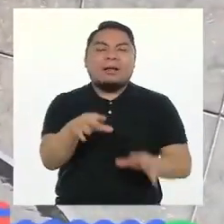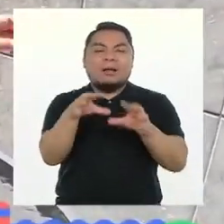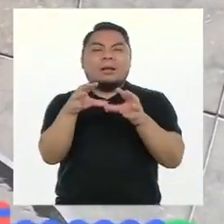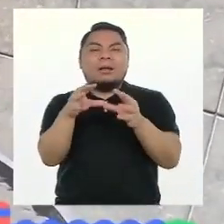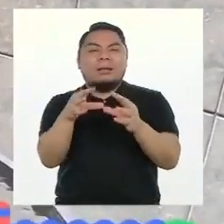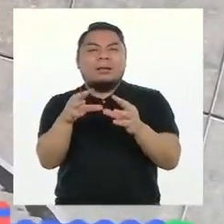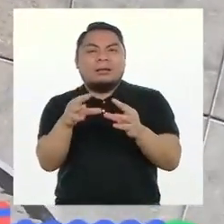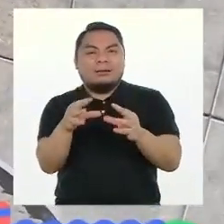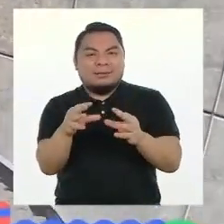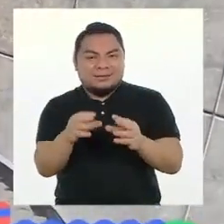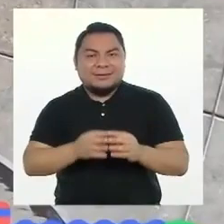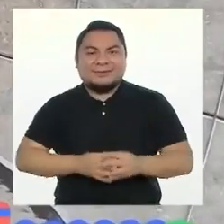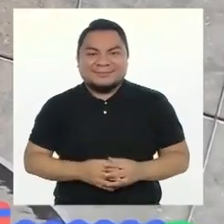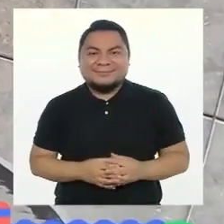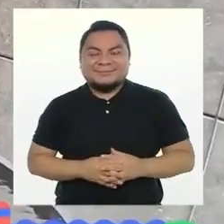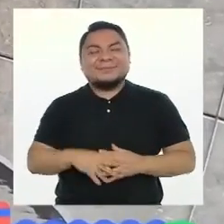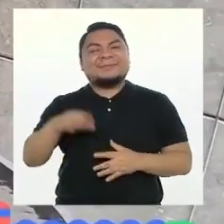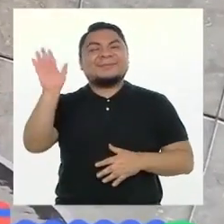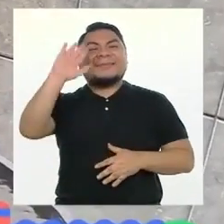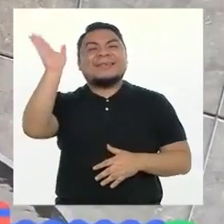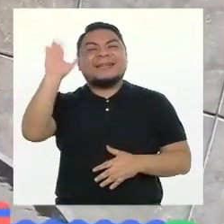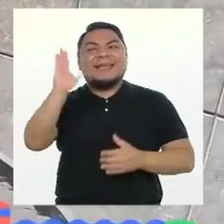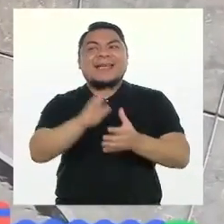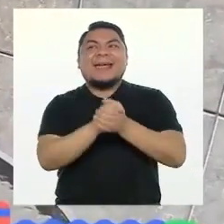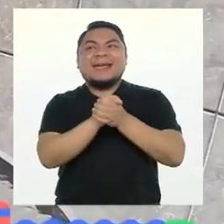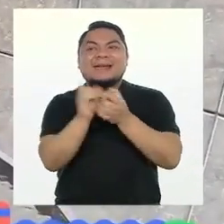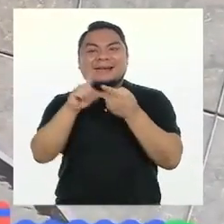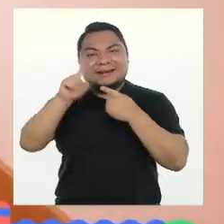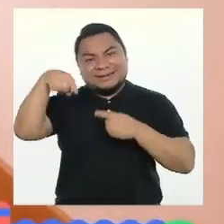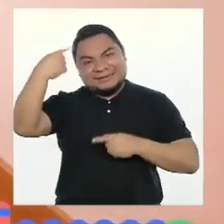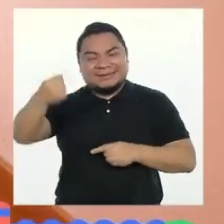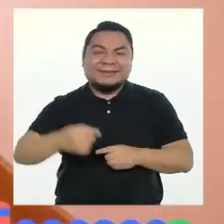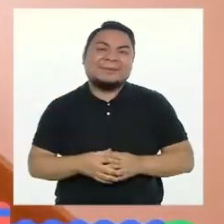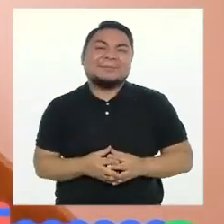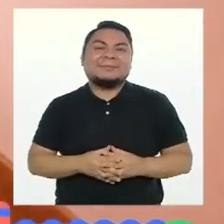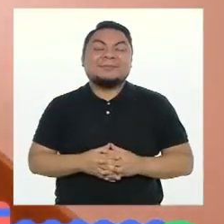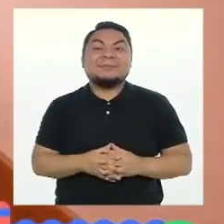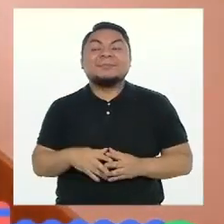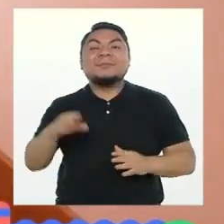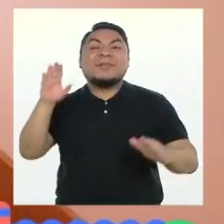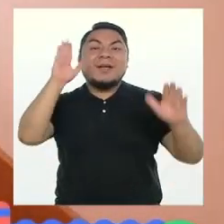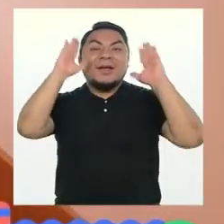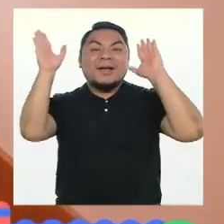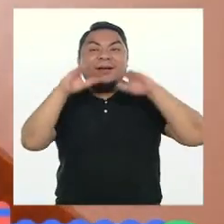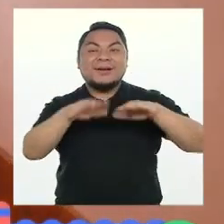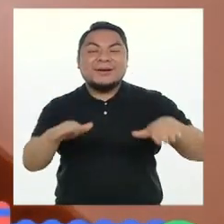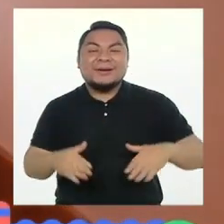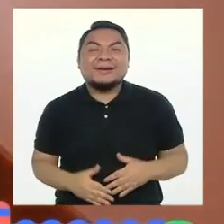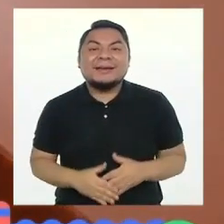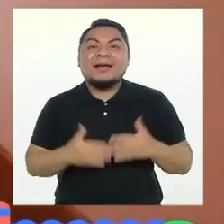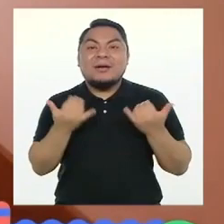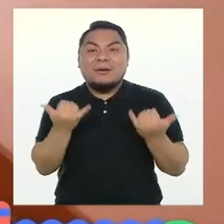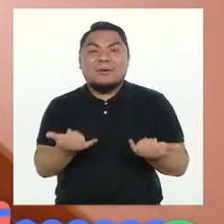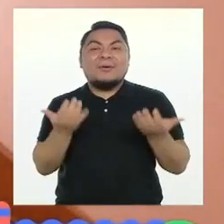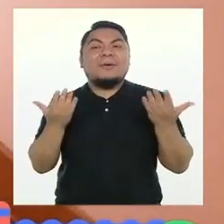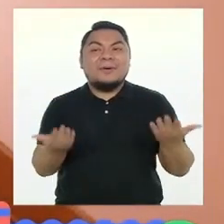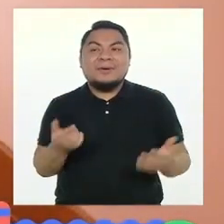hielo. Chao, amiguitos. Hasta luego. Hola, chicos. Hoy he